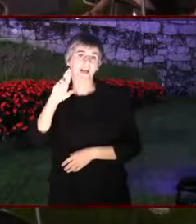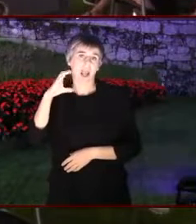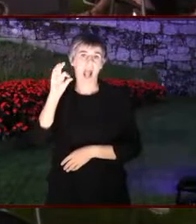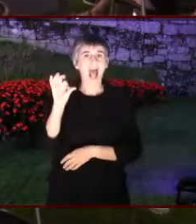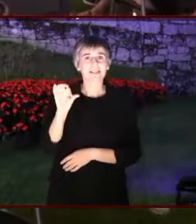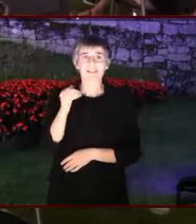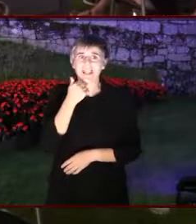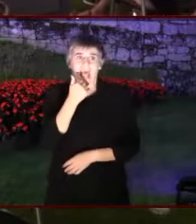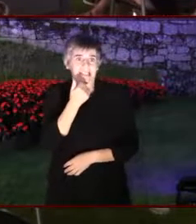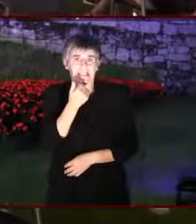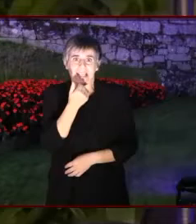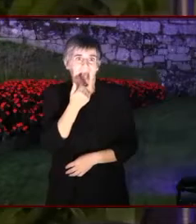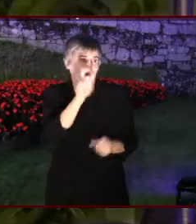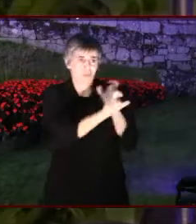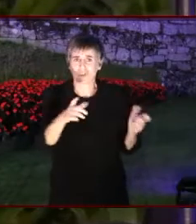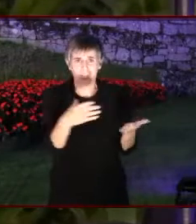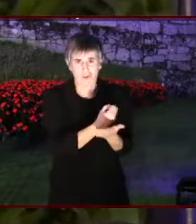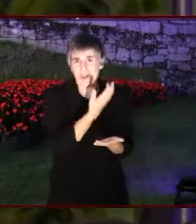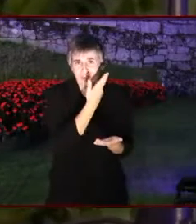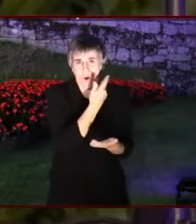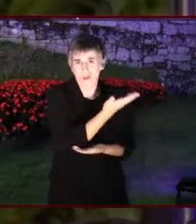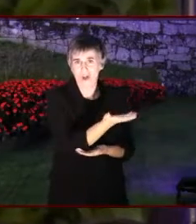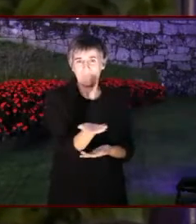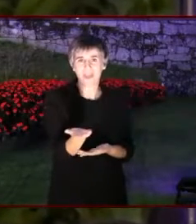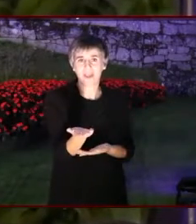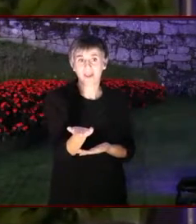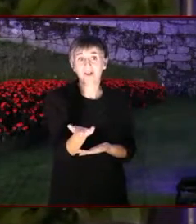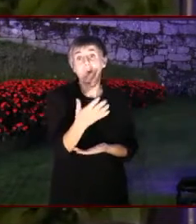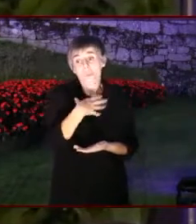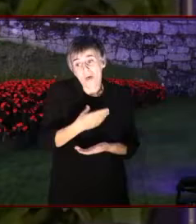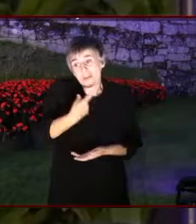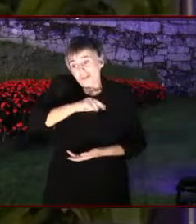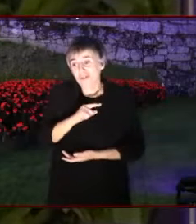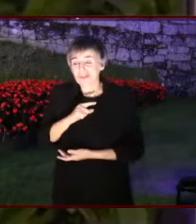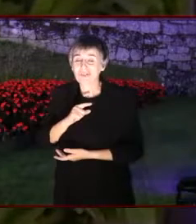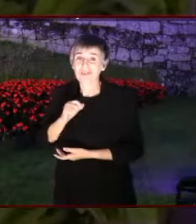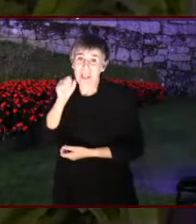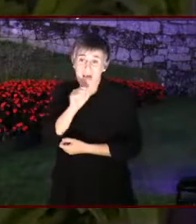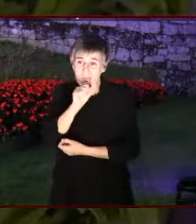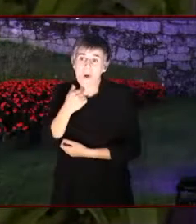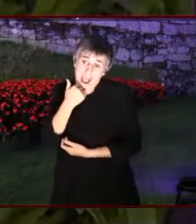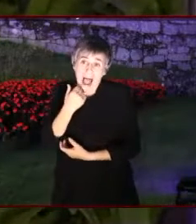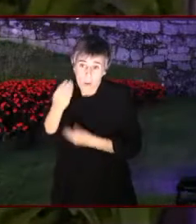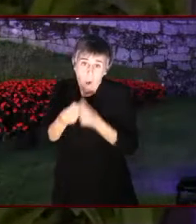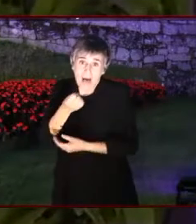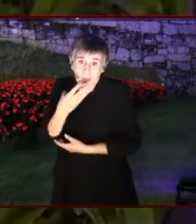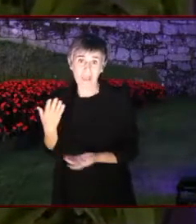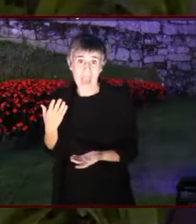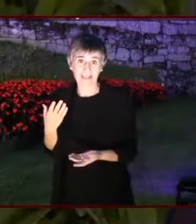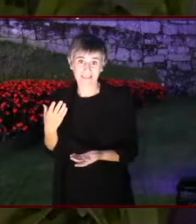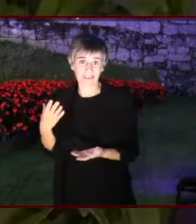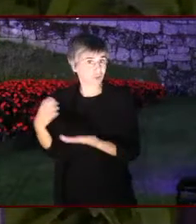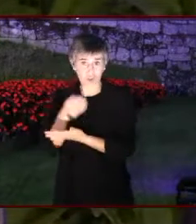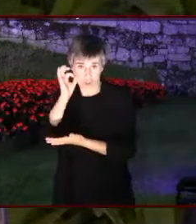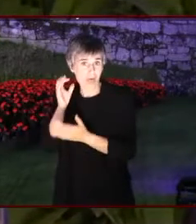casi un tema popular, uh-huh. Bueno, é que algo debimos de facer ben, non? Pues entre sí. Todas. Pois sí, a verdade é que sí.